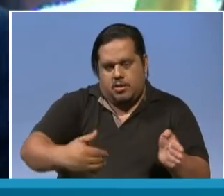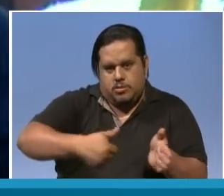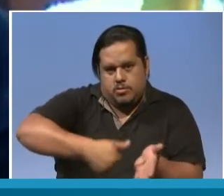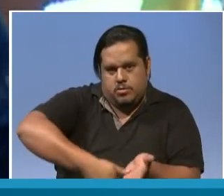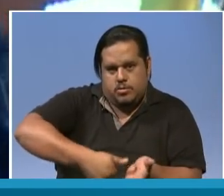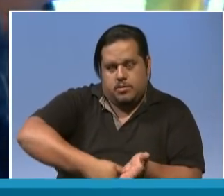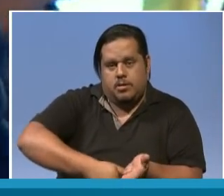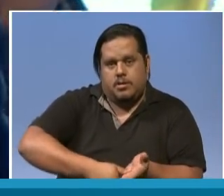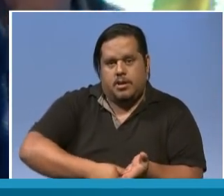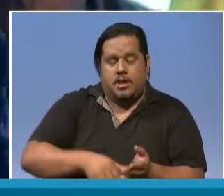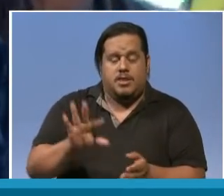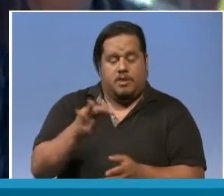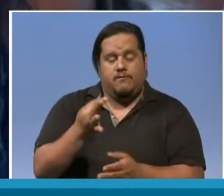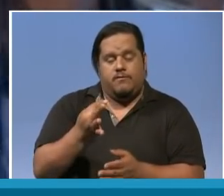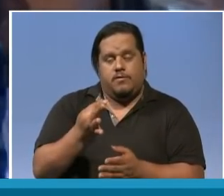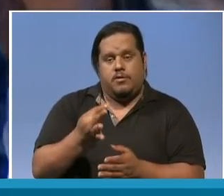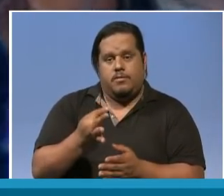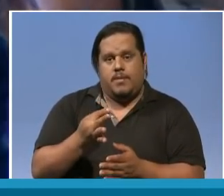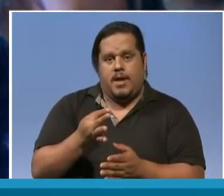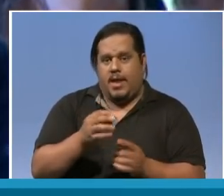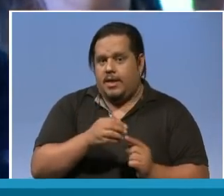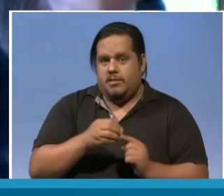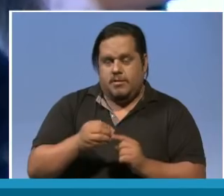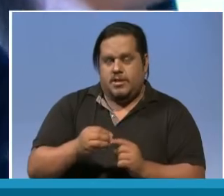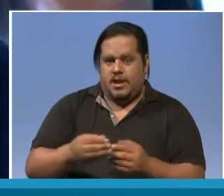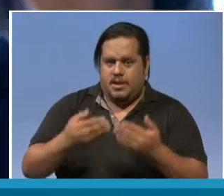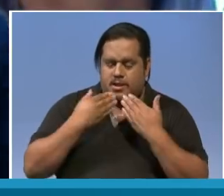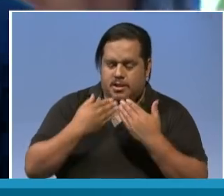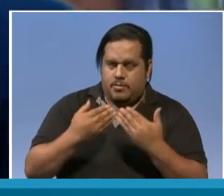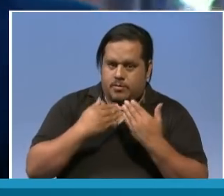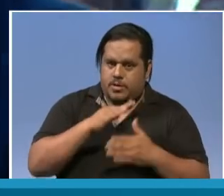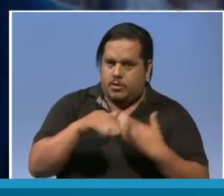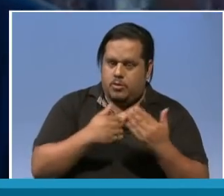categórica y contundente. Y eso lo agradecemos al pueblo de Costa Rica.